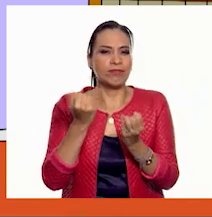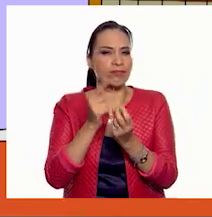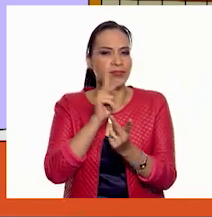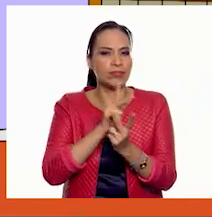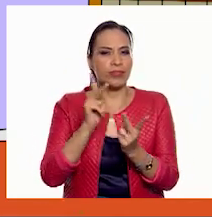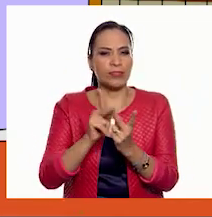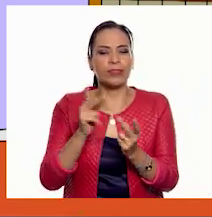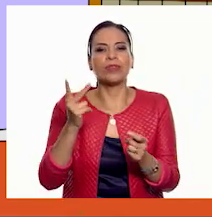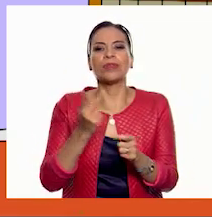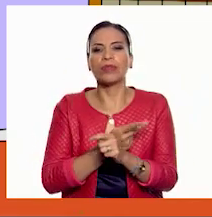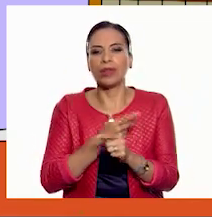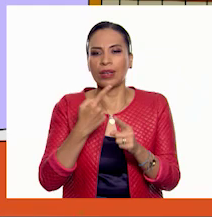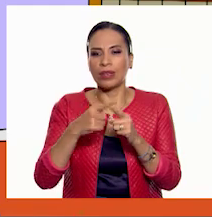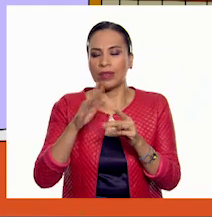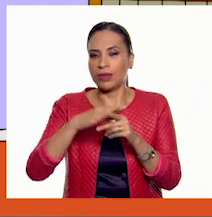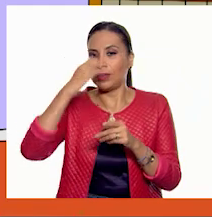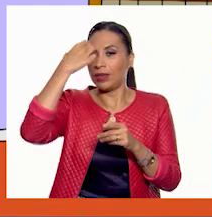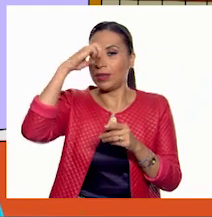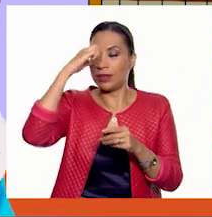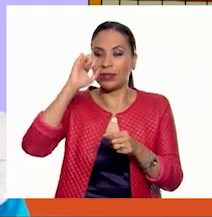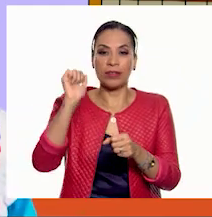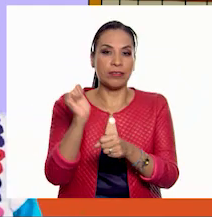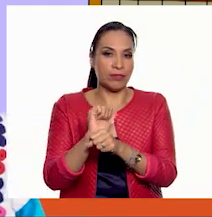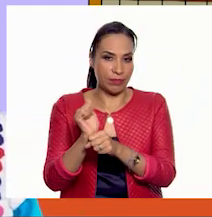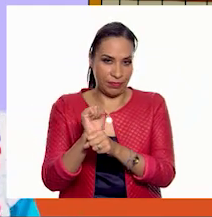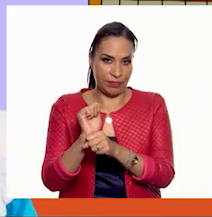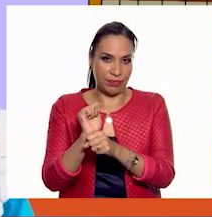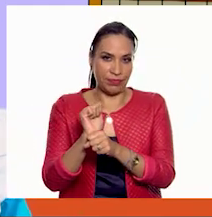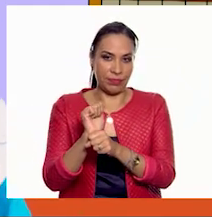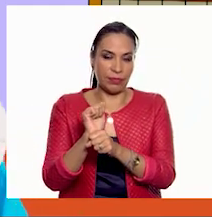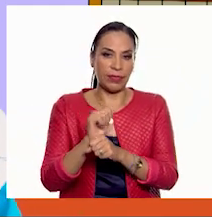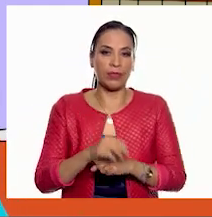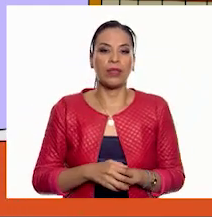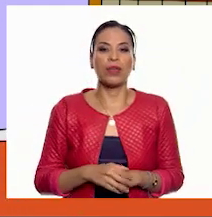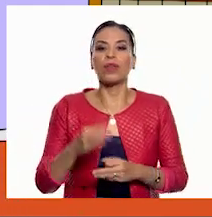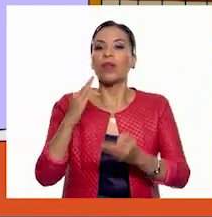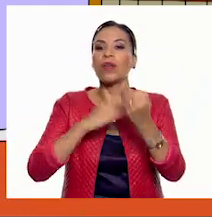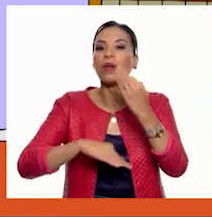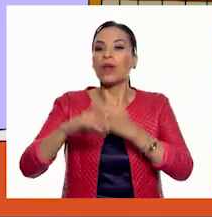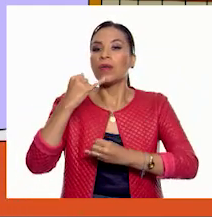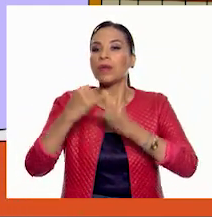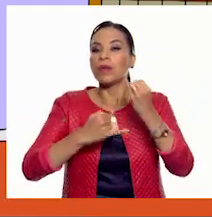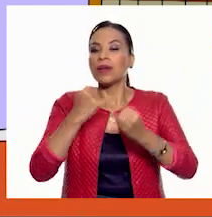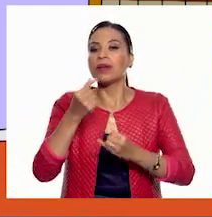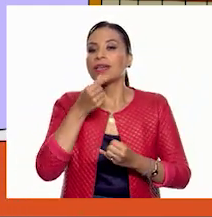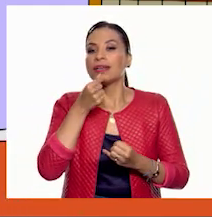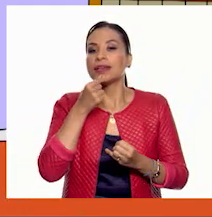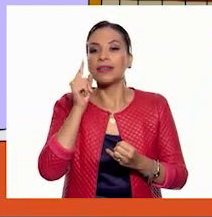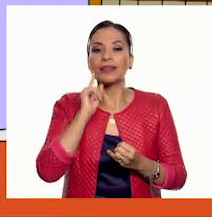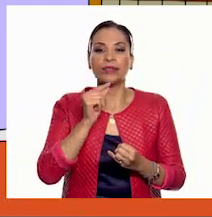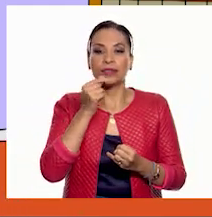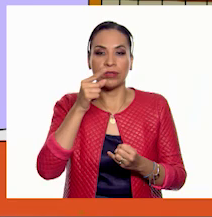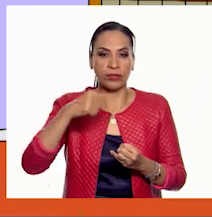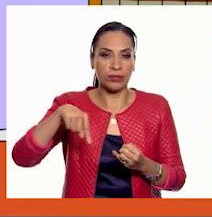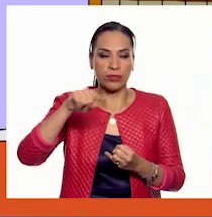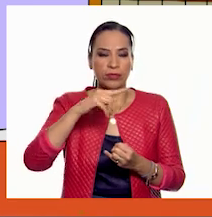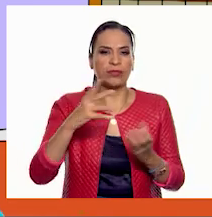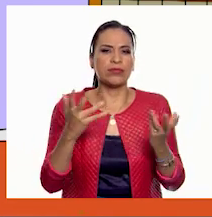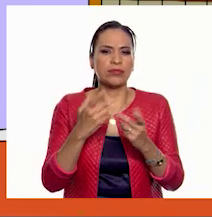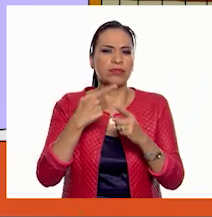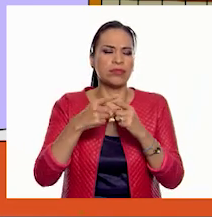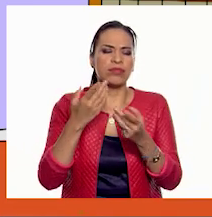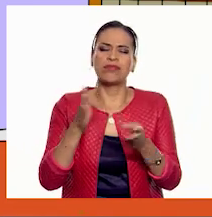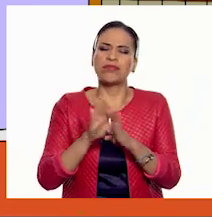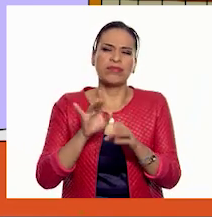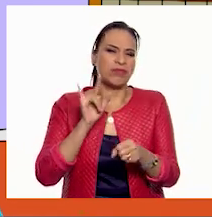similares a las que ocurren en la experiencia artística. Todos los juegos de las niñas y los niños están hechos de